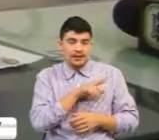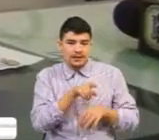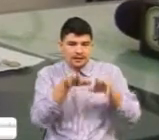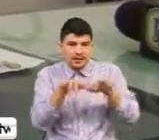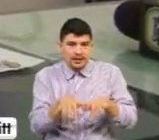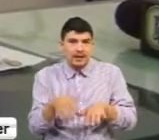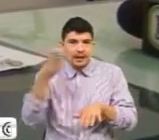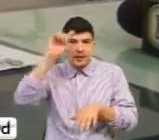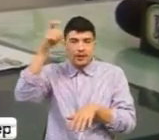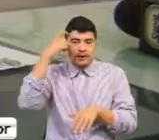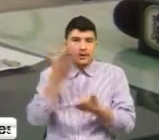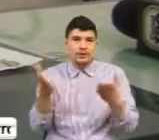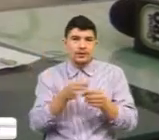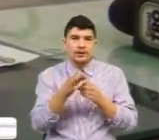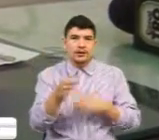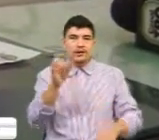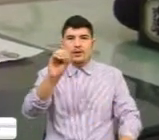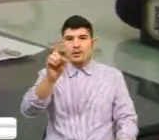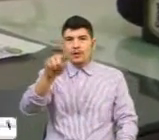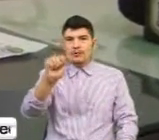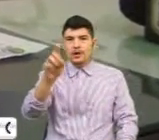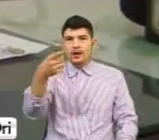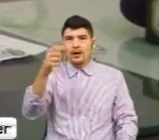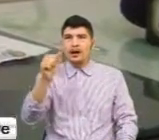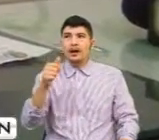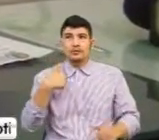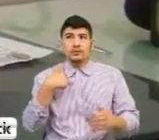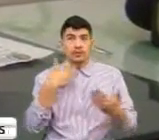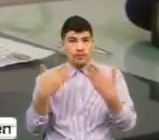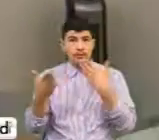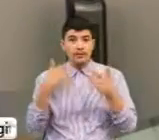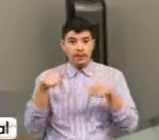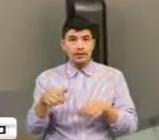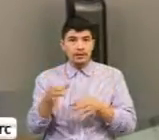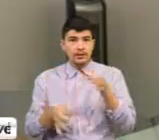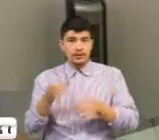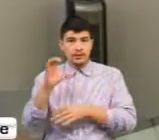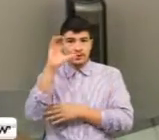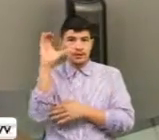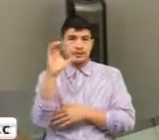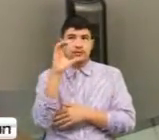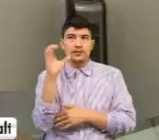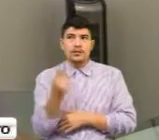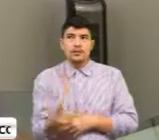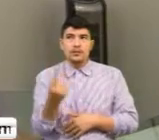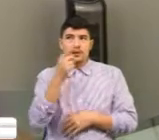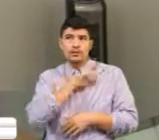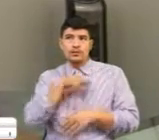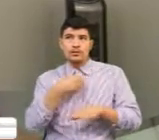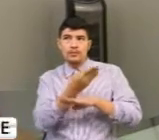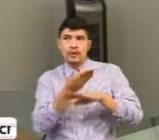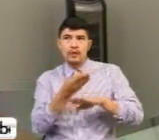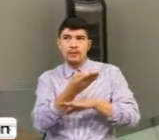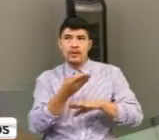el municipio de onzaga santander con confió en la justicia en nuestro país lo único que clava vamos y pedíamos era